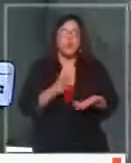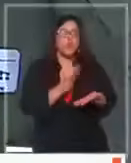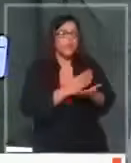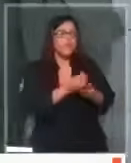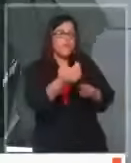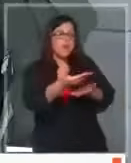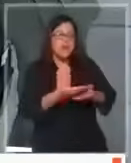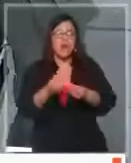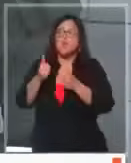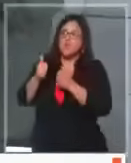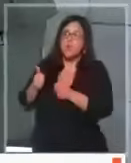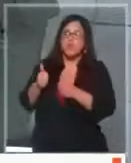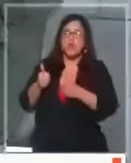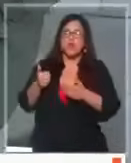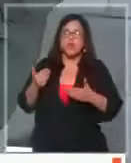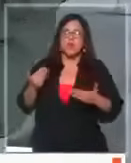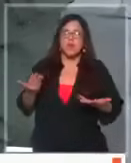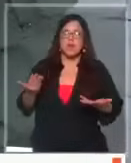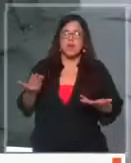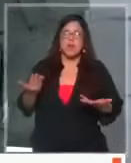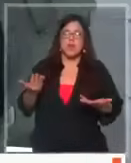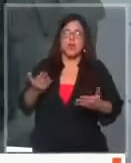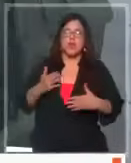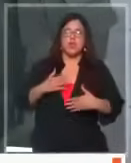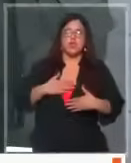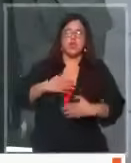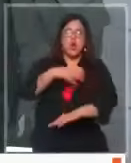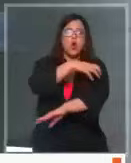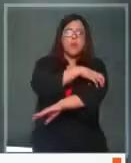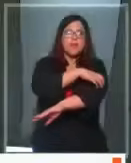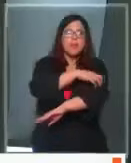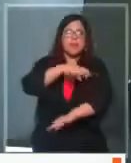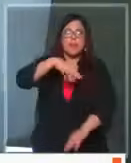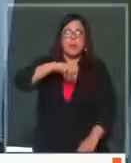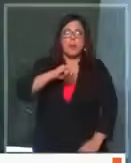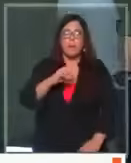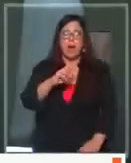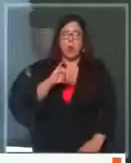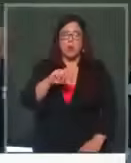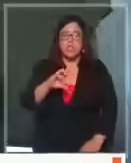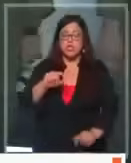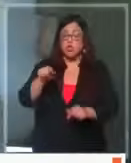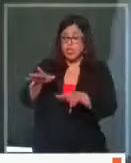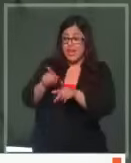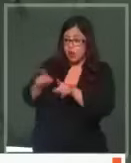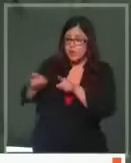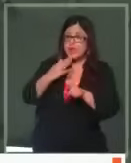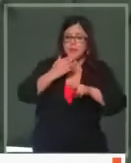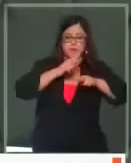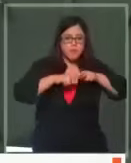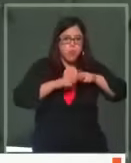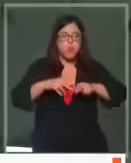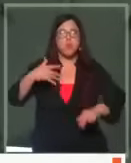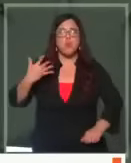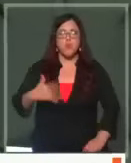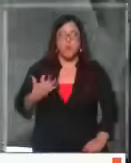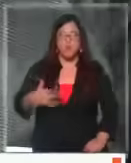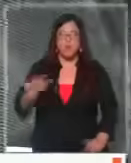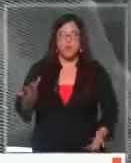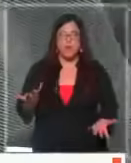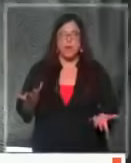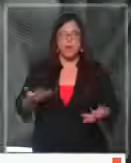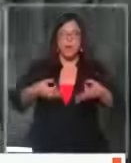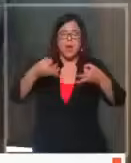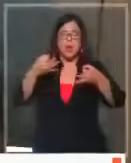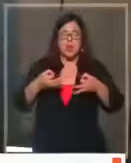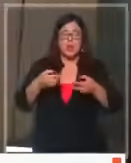Bienvenida. Muy bien. Bienvenida al grupo de número 9, soy el comandante Mauricio Rocco, comandante de esta unidad. Es que la coordinación y la preparación son importantes para los llamados